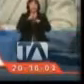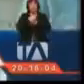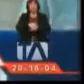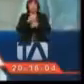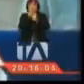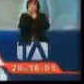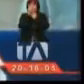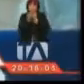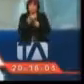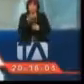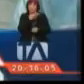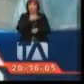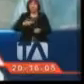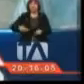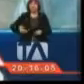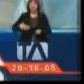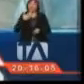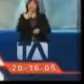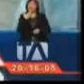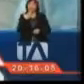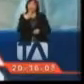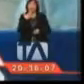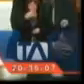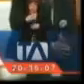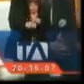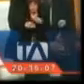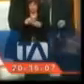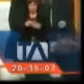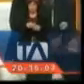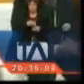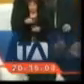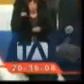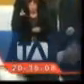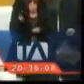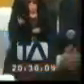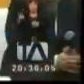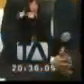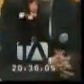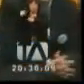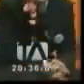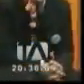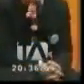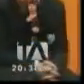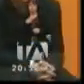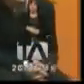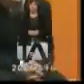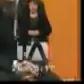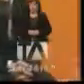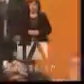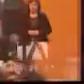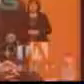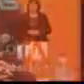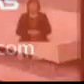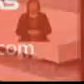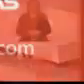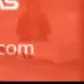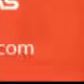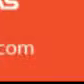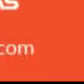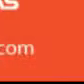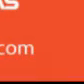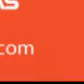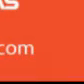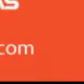de la República el cómo, esperando que él tome decisiones de ejecución. Dayana Monroy, 24 horas.